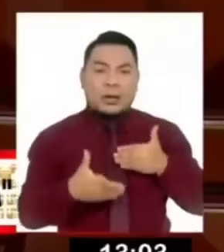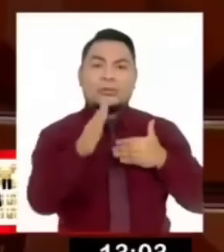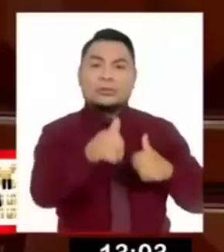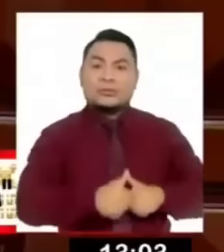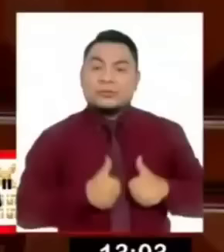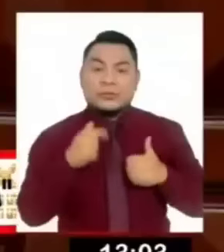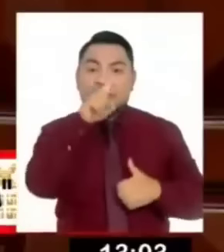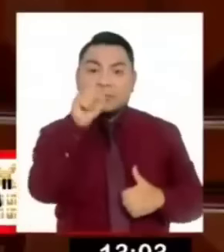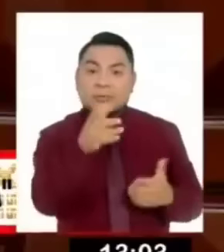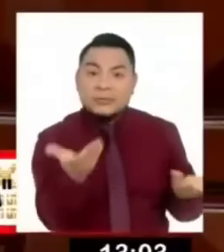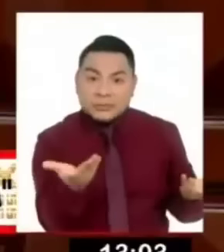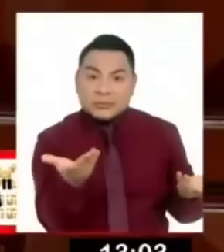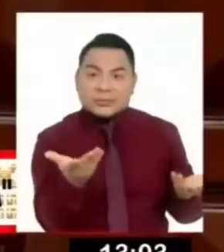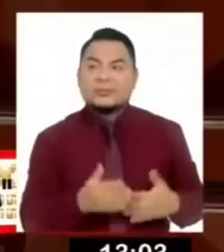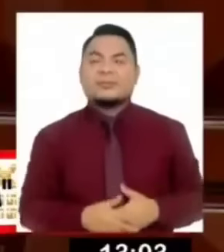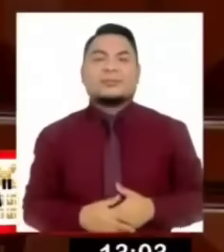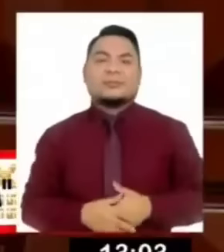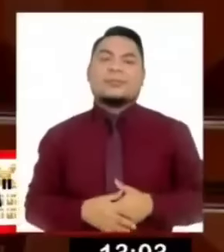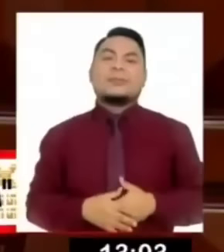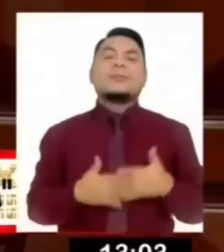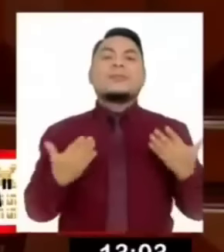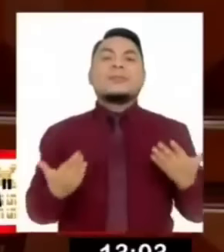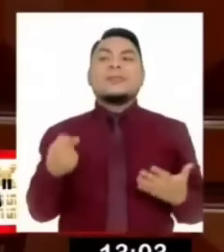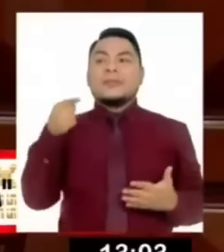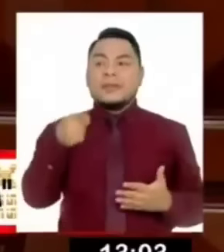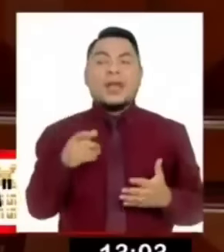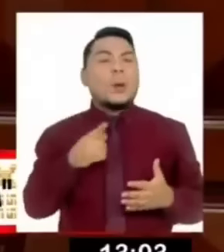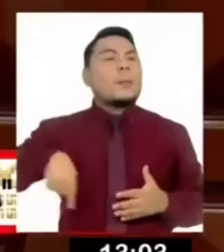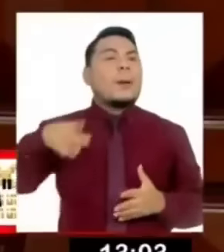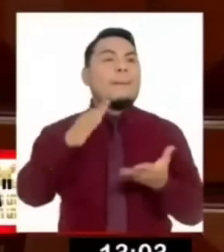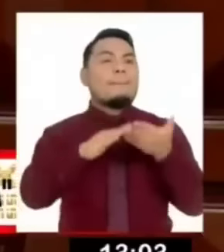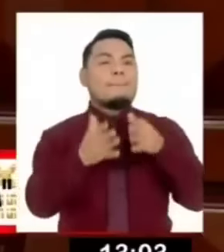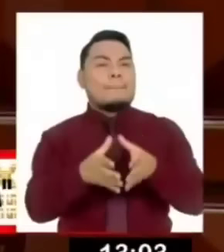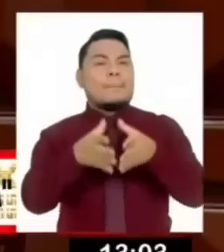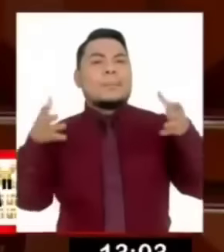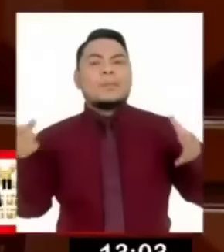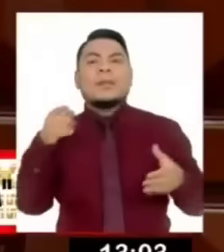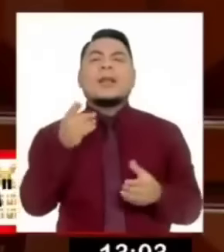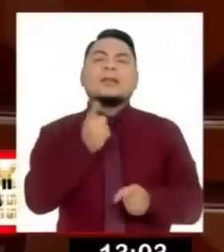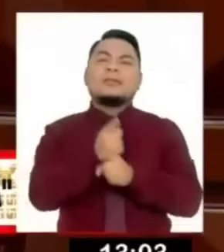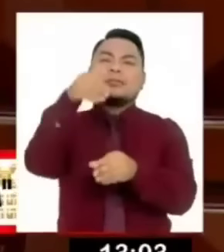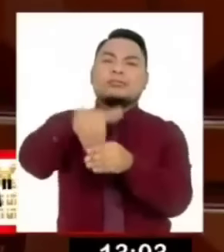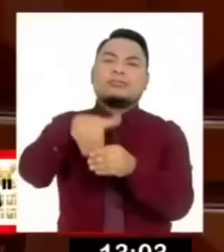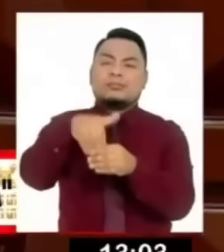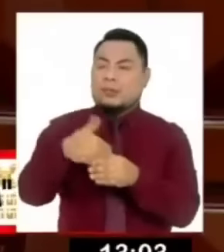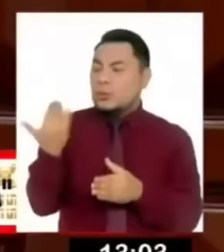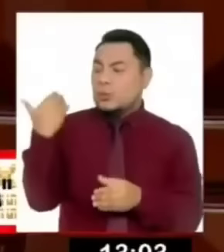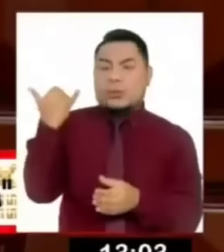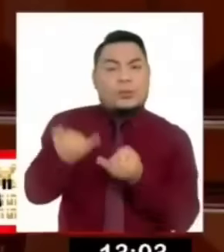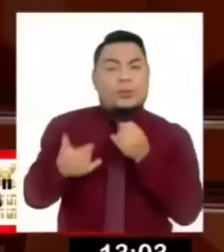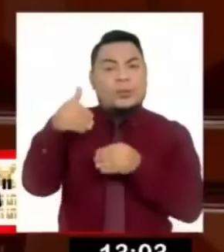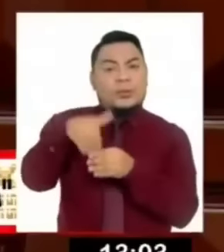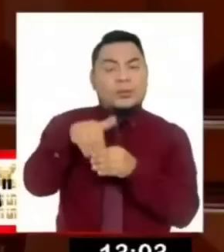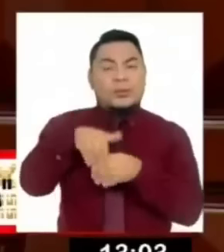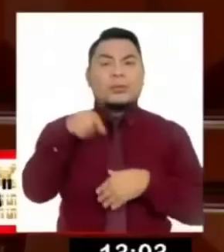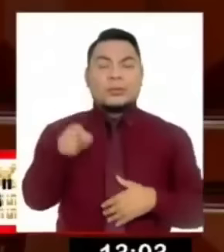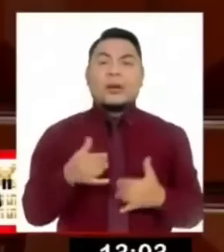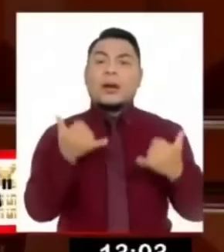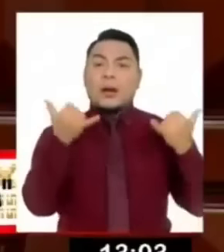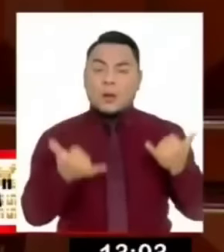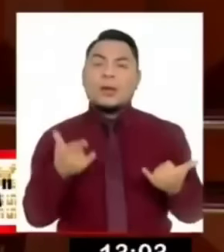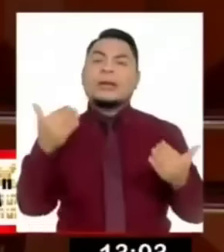días? A pesar que la mayoría de quienes votaron en las recientes elecciones y que